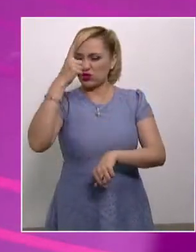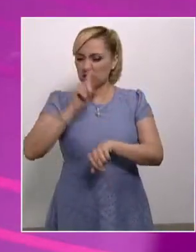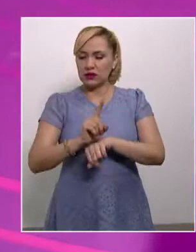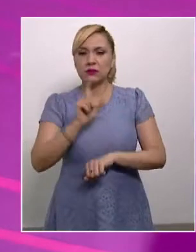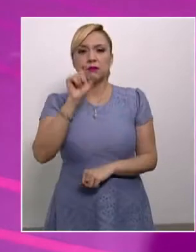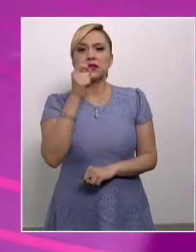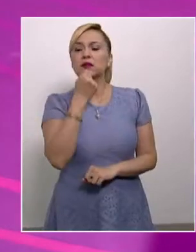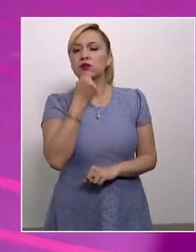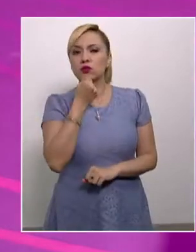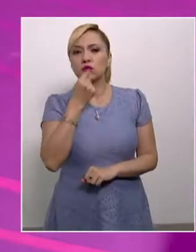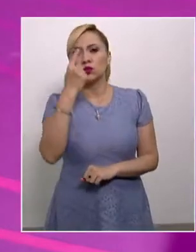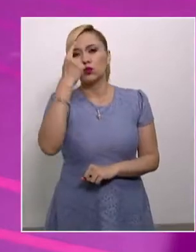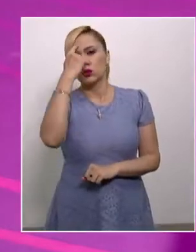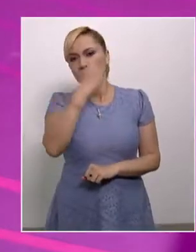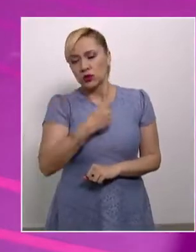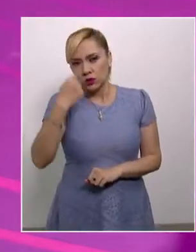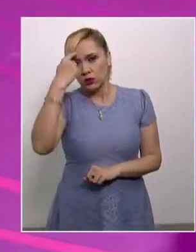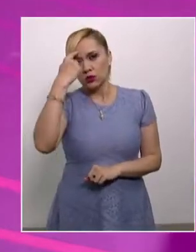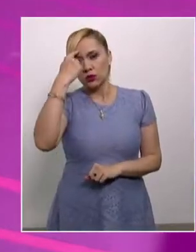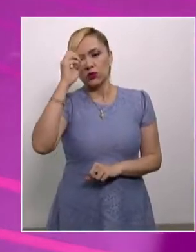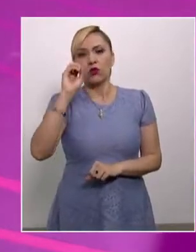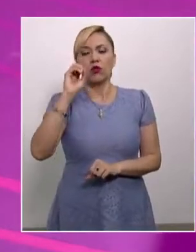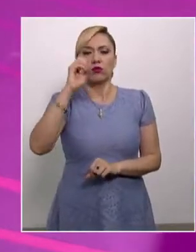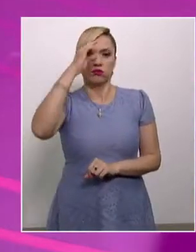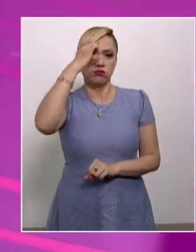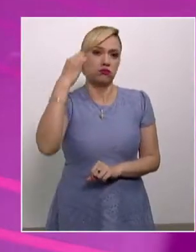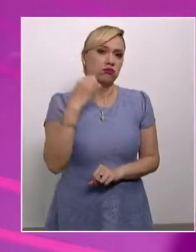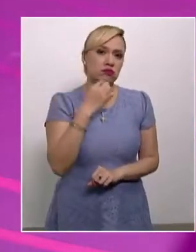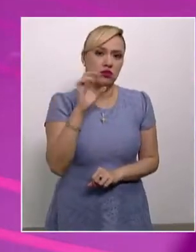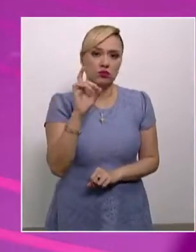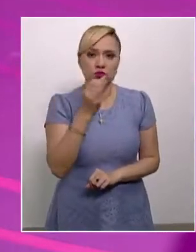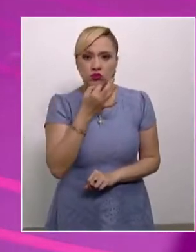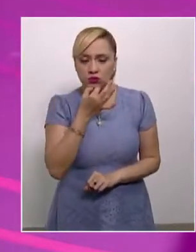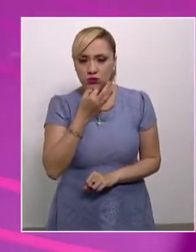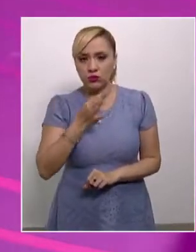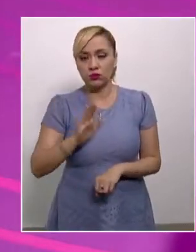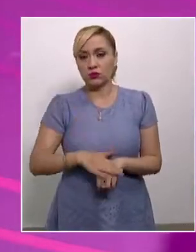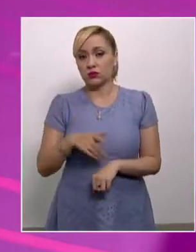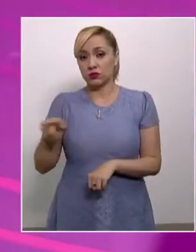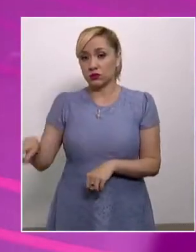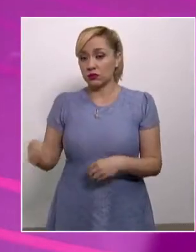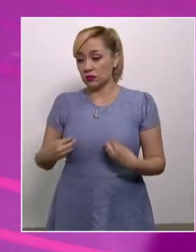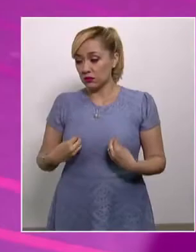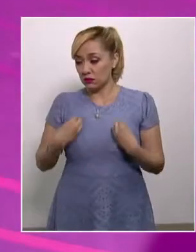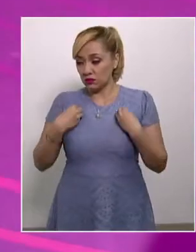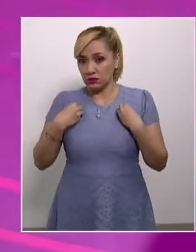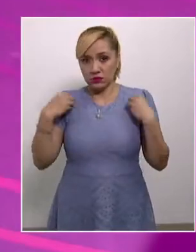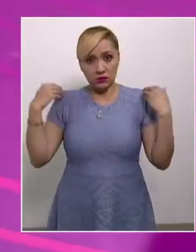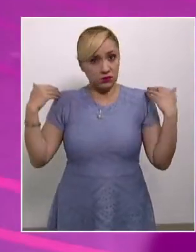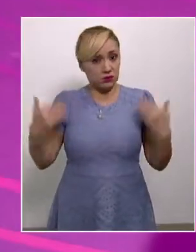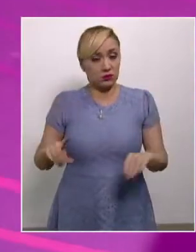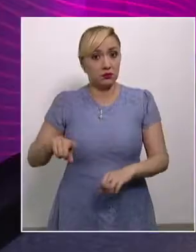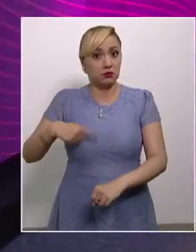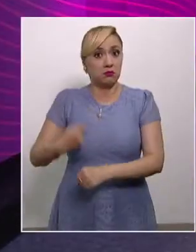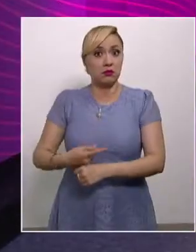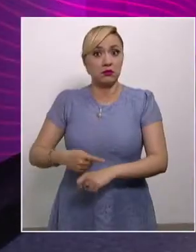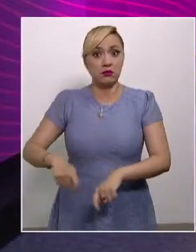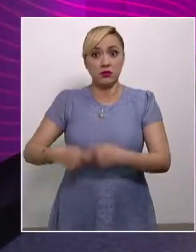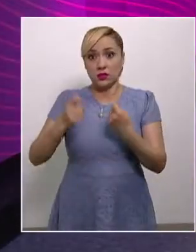20 minutos, media hora, 1 hora. Tomar en cuenta que muchas veces cuando atendemos a estas mujeres, aunque han vivido situaciones de violencia tan fuertes como una violación,